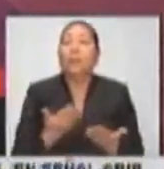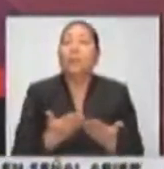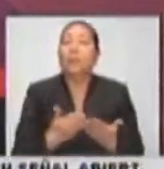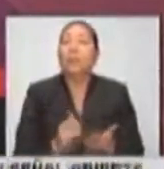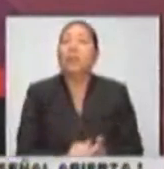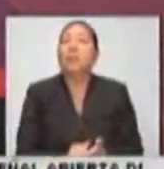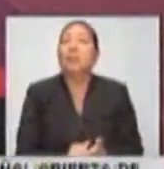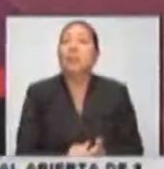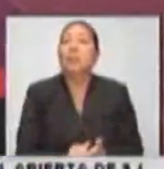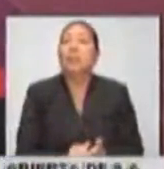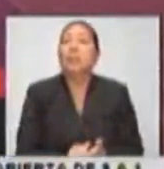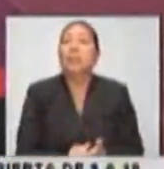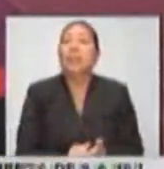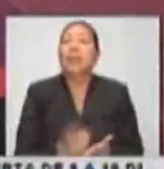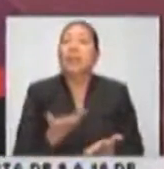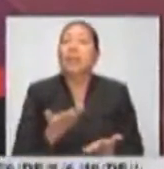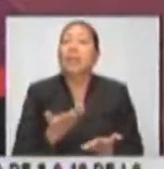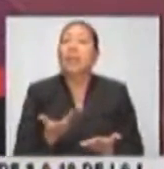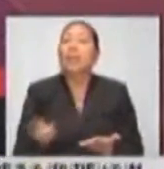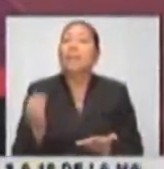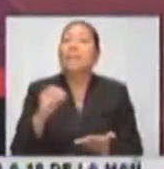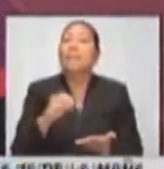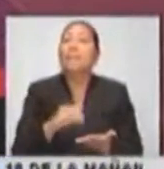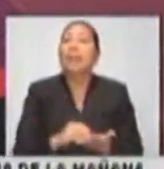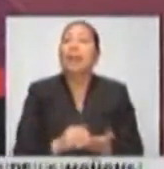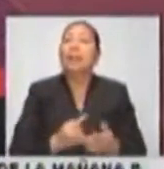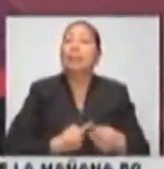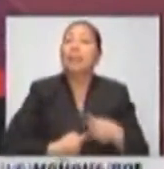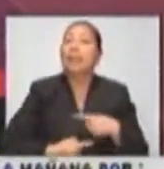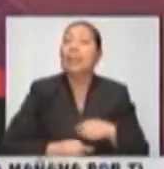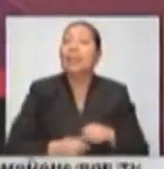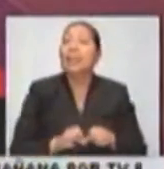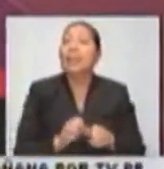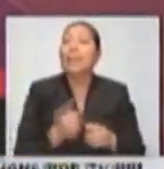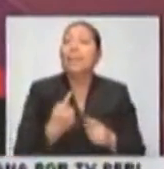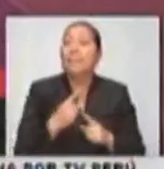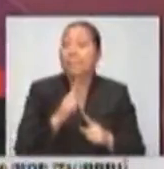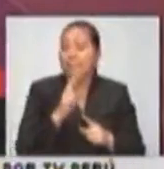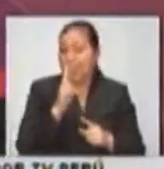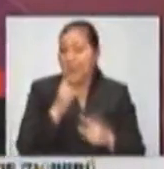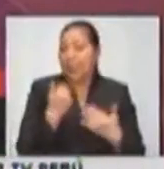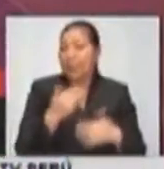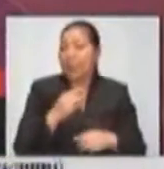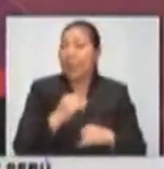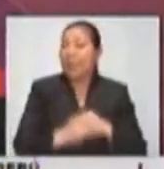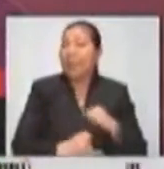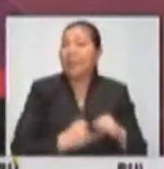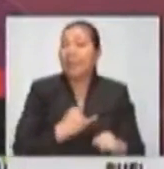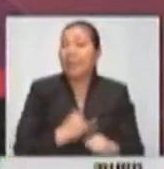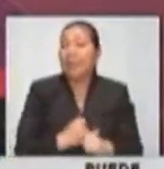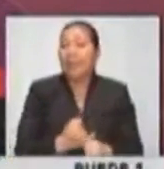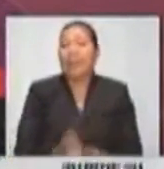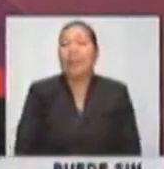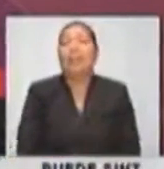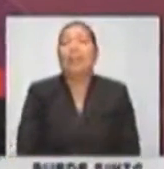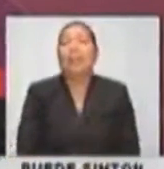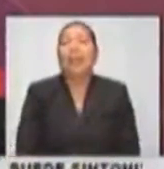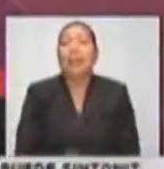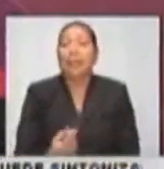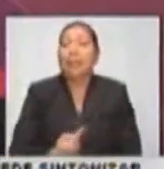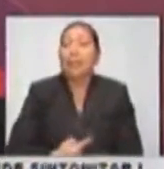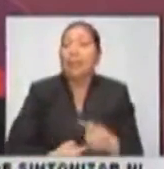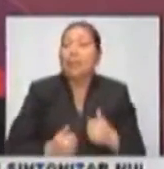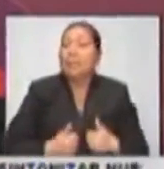estudios, y las adhesiones que ha venido haciendo Perú ya a estándares internacionales. Entonces, ya nos hemos